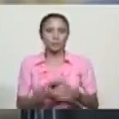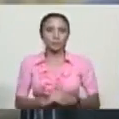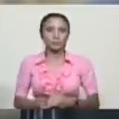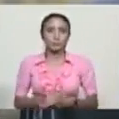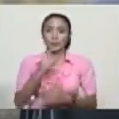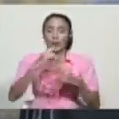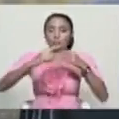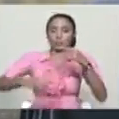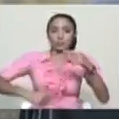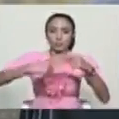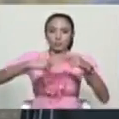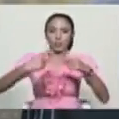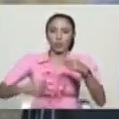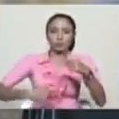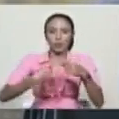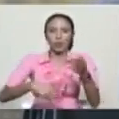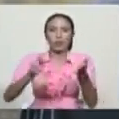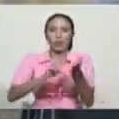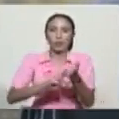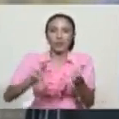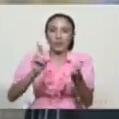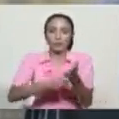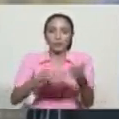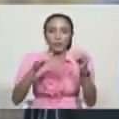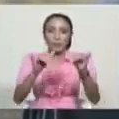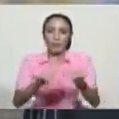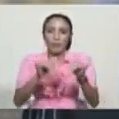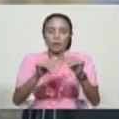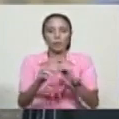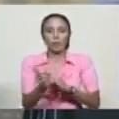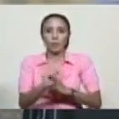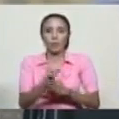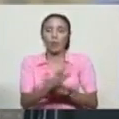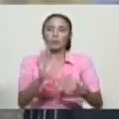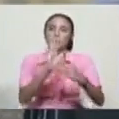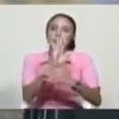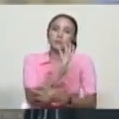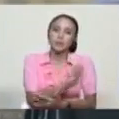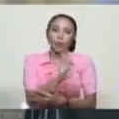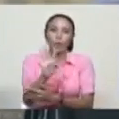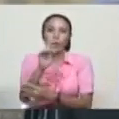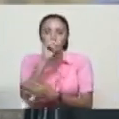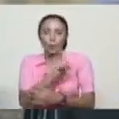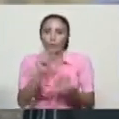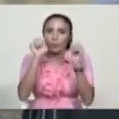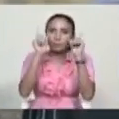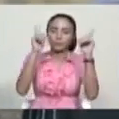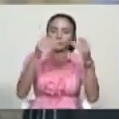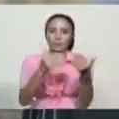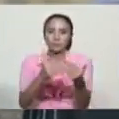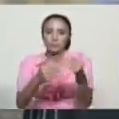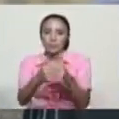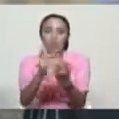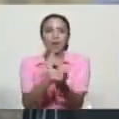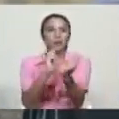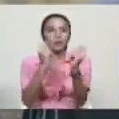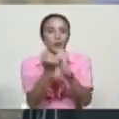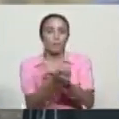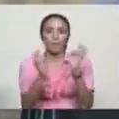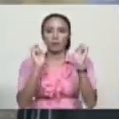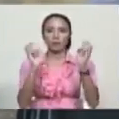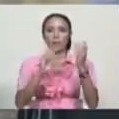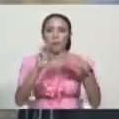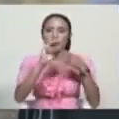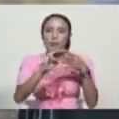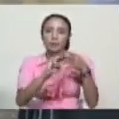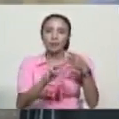siglo, sino en 4 o 5 años se puede impactar si es que se piensa cambiar el contenido. Esa